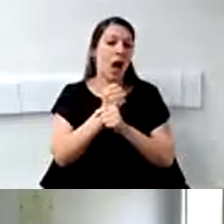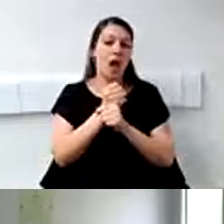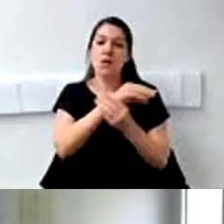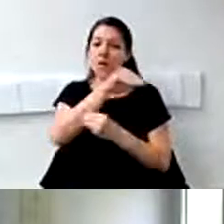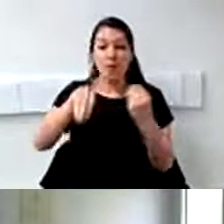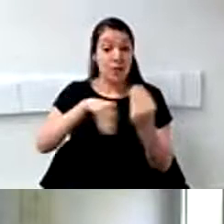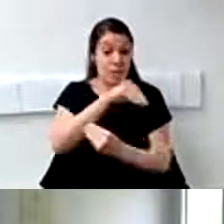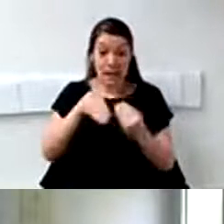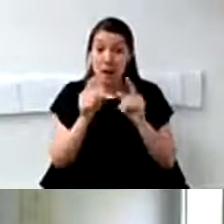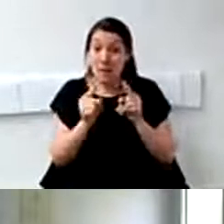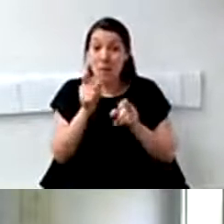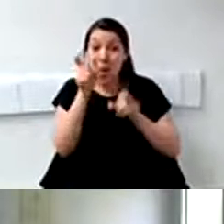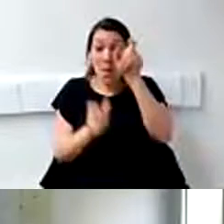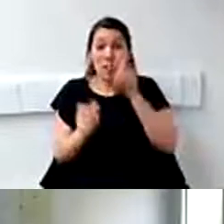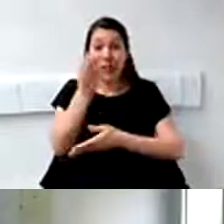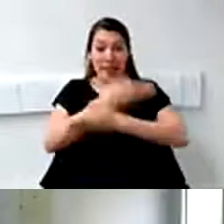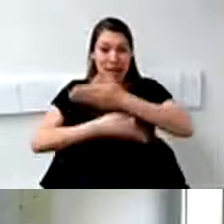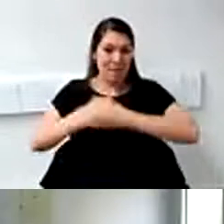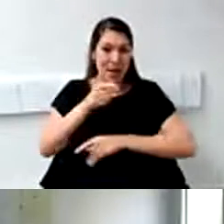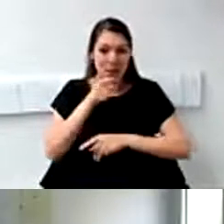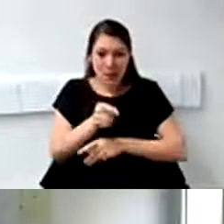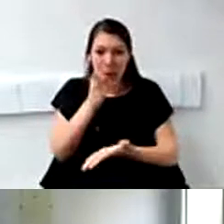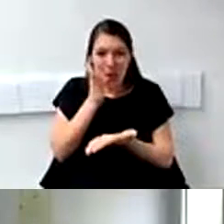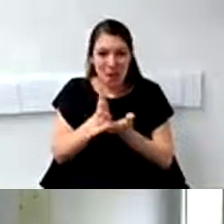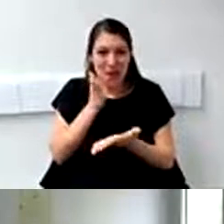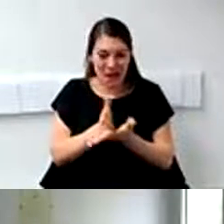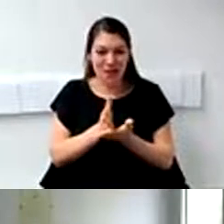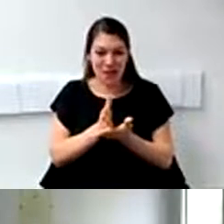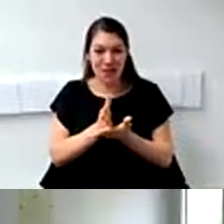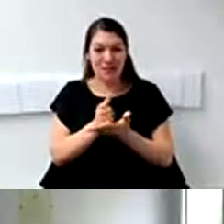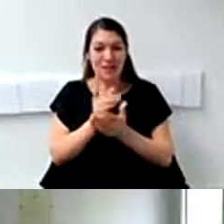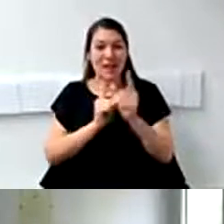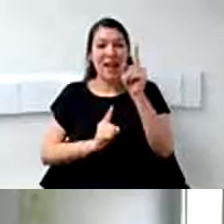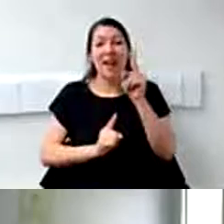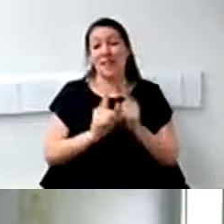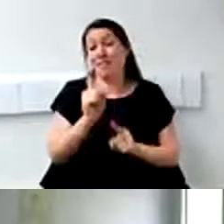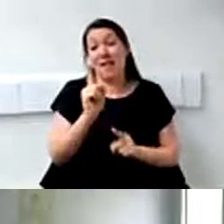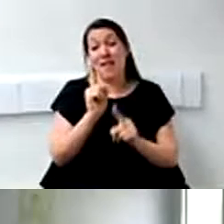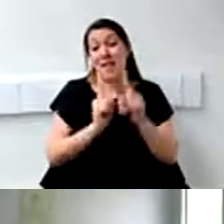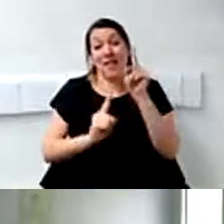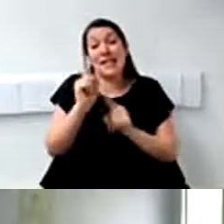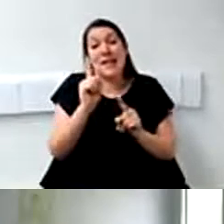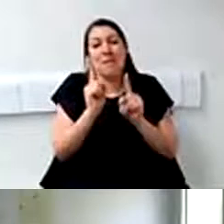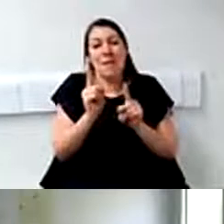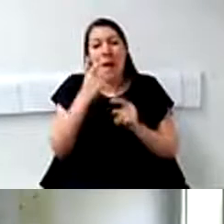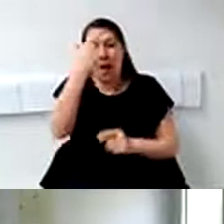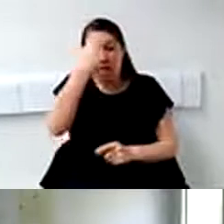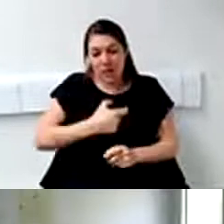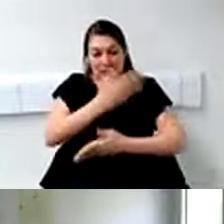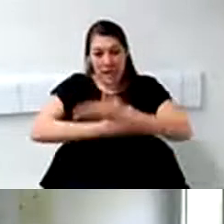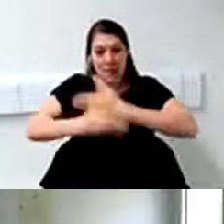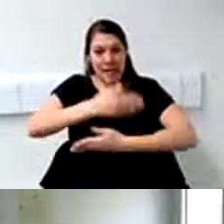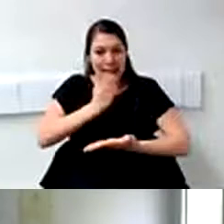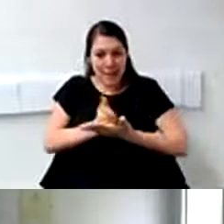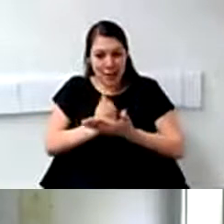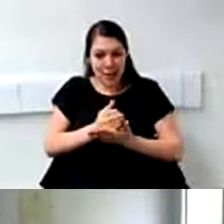las personas con discapacidad, ¿no? Sobre sus derechos, ¿no? Muchas veces que no son conocidos por las propias personas con discapacidad. Así que